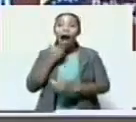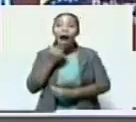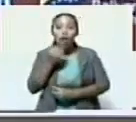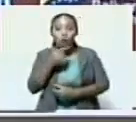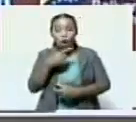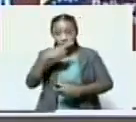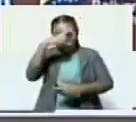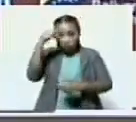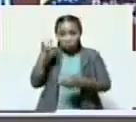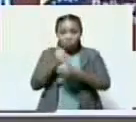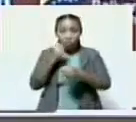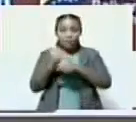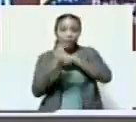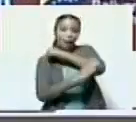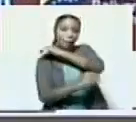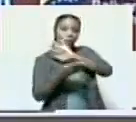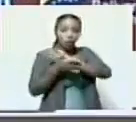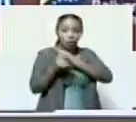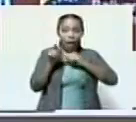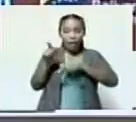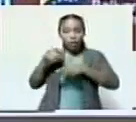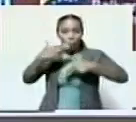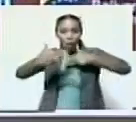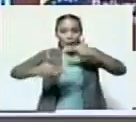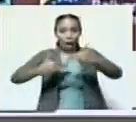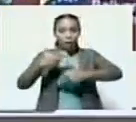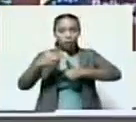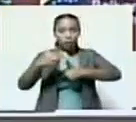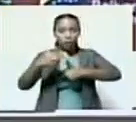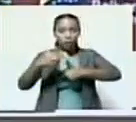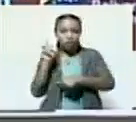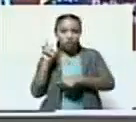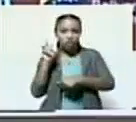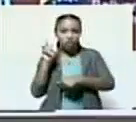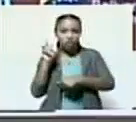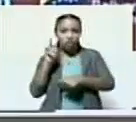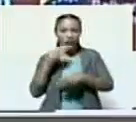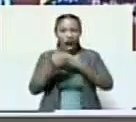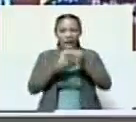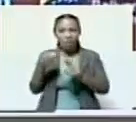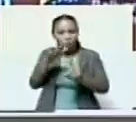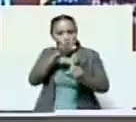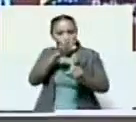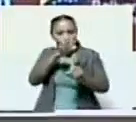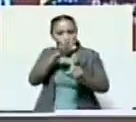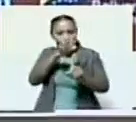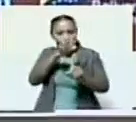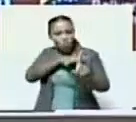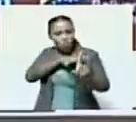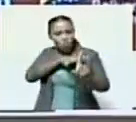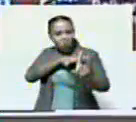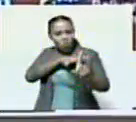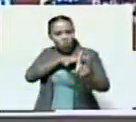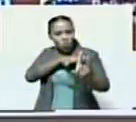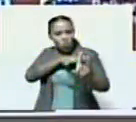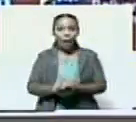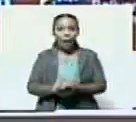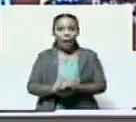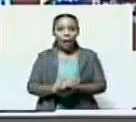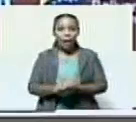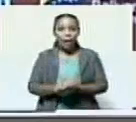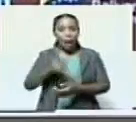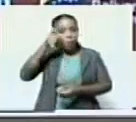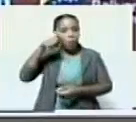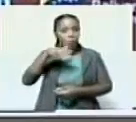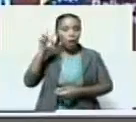operando estos grupos criminales que causan en la población de